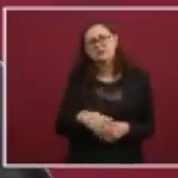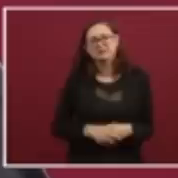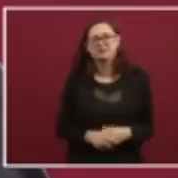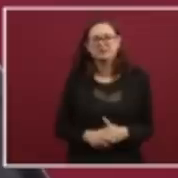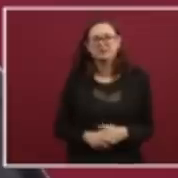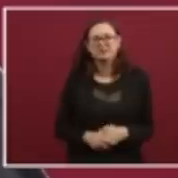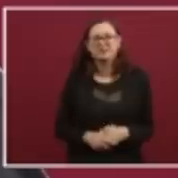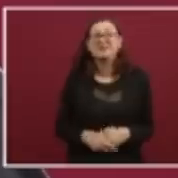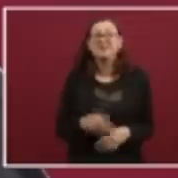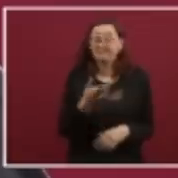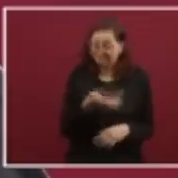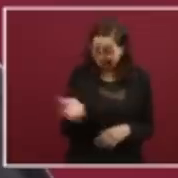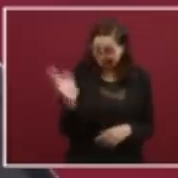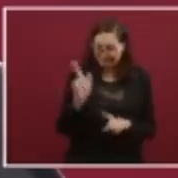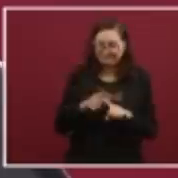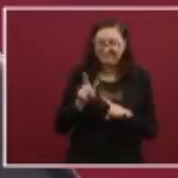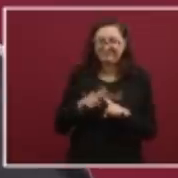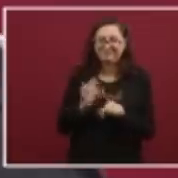Ahora sí, a buscarle.